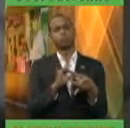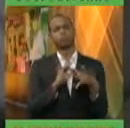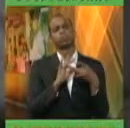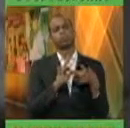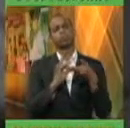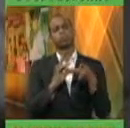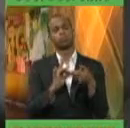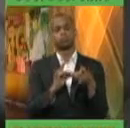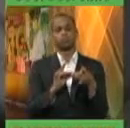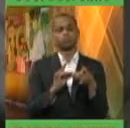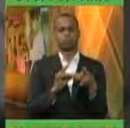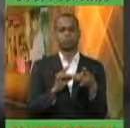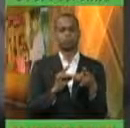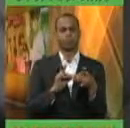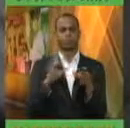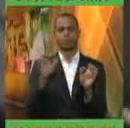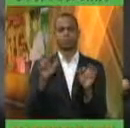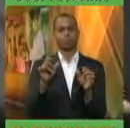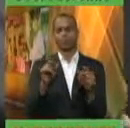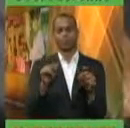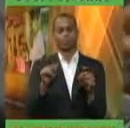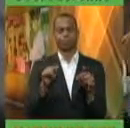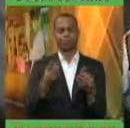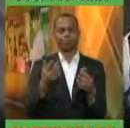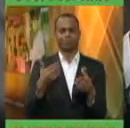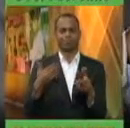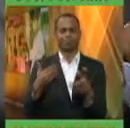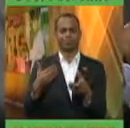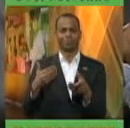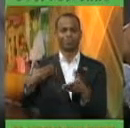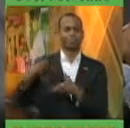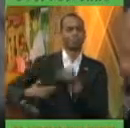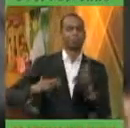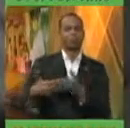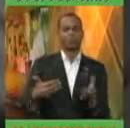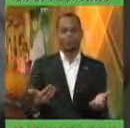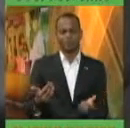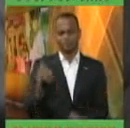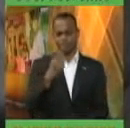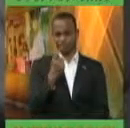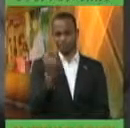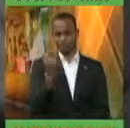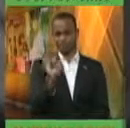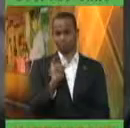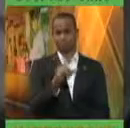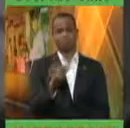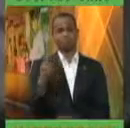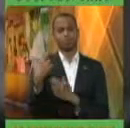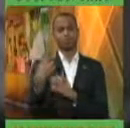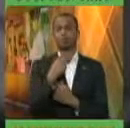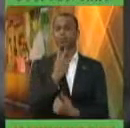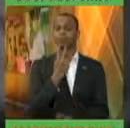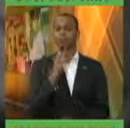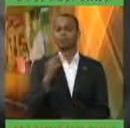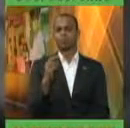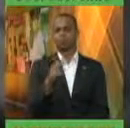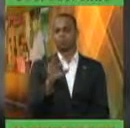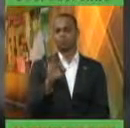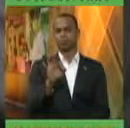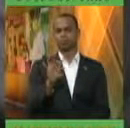de atrás para adelante de abajo para arriba y él es además el vocero en freedom